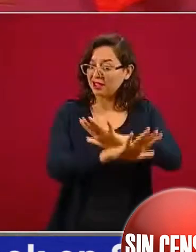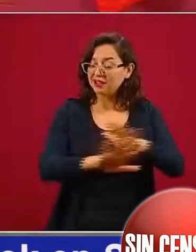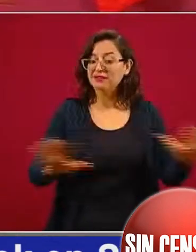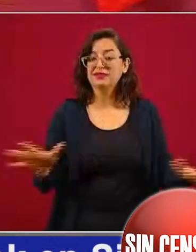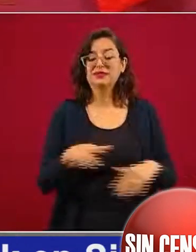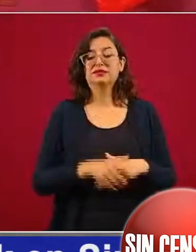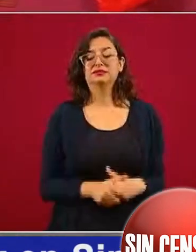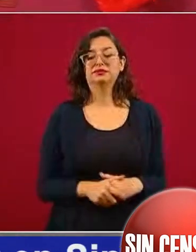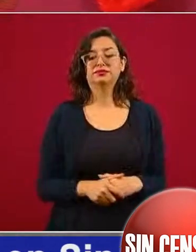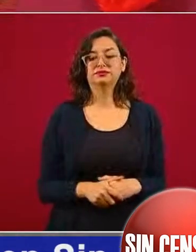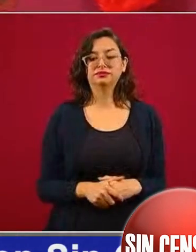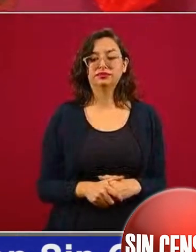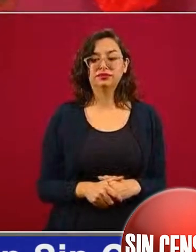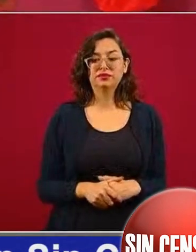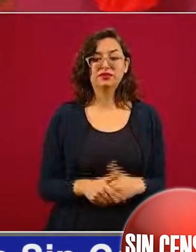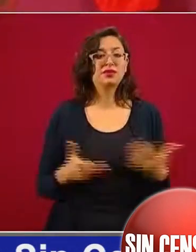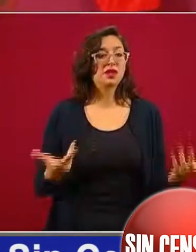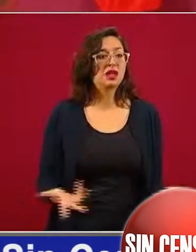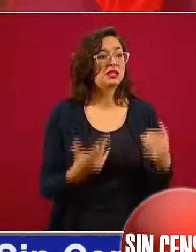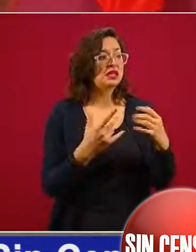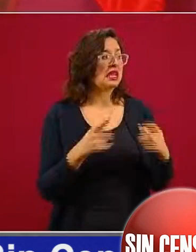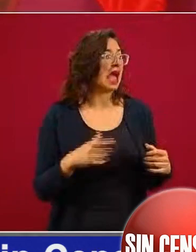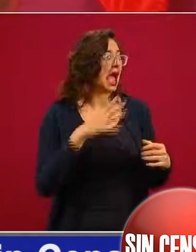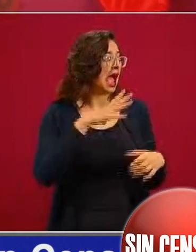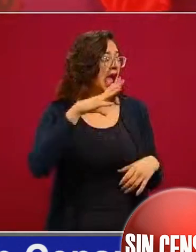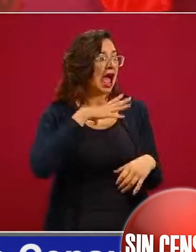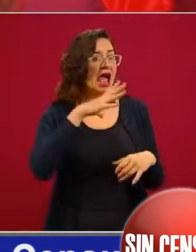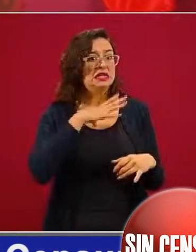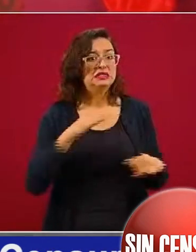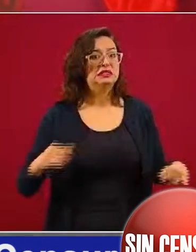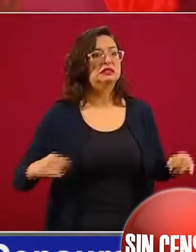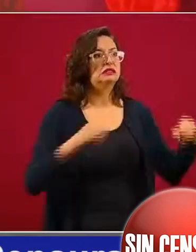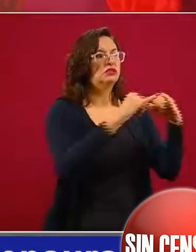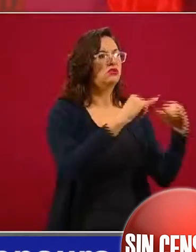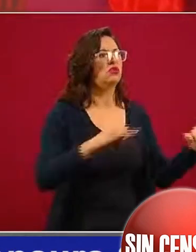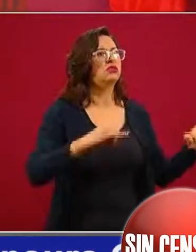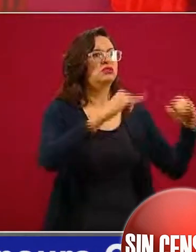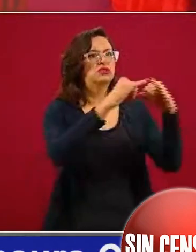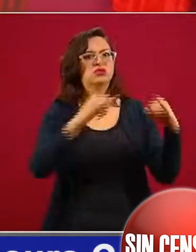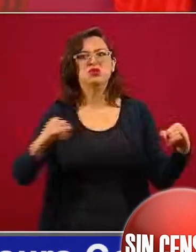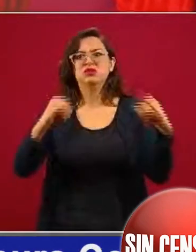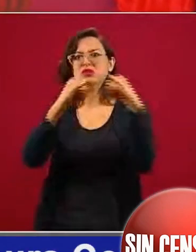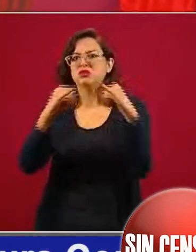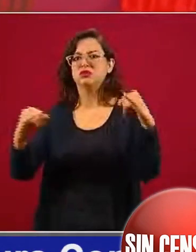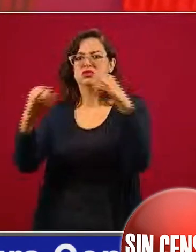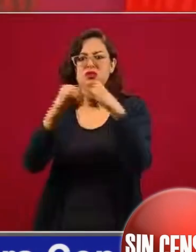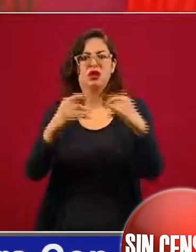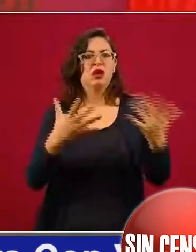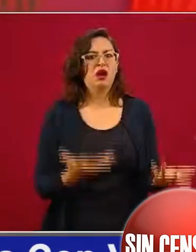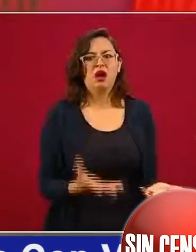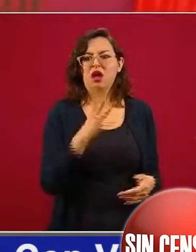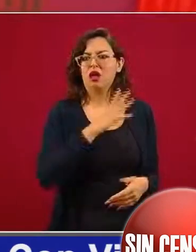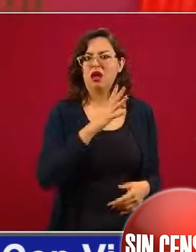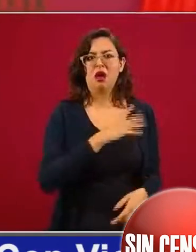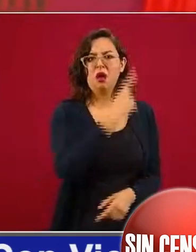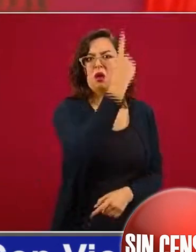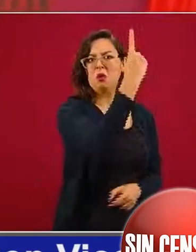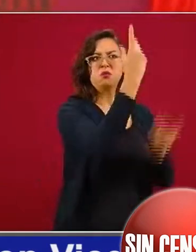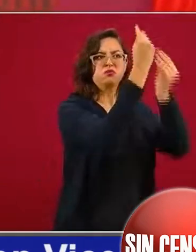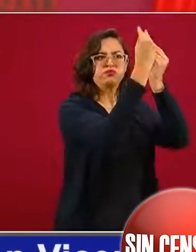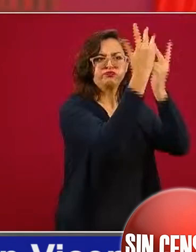a dar a conocer cuántos organismos existen, porque todos tienen el mismo organigrama,